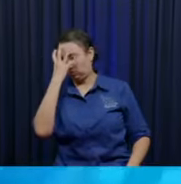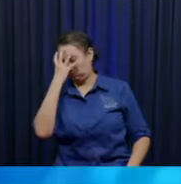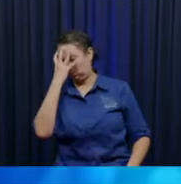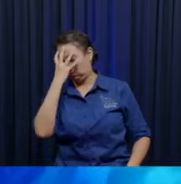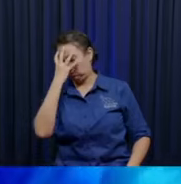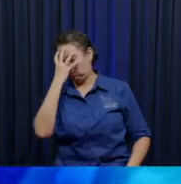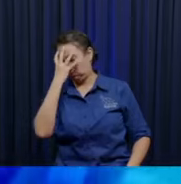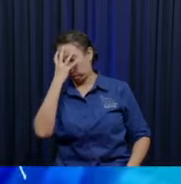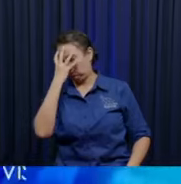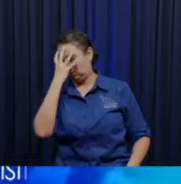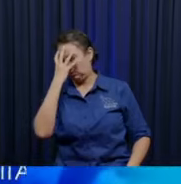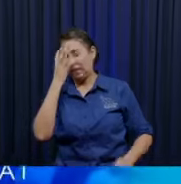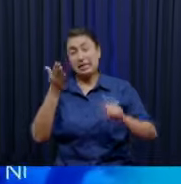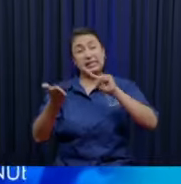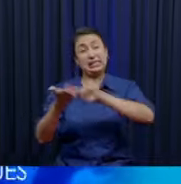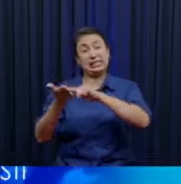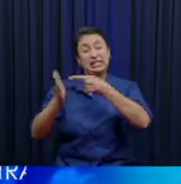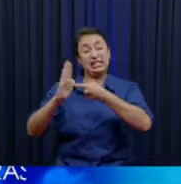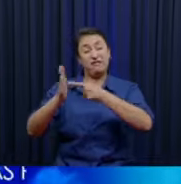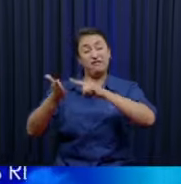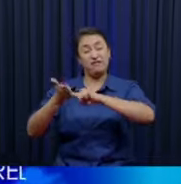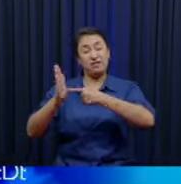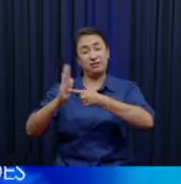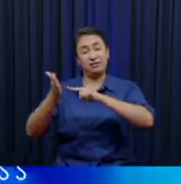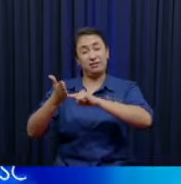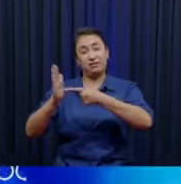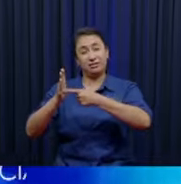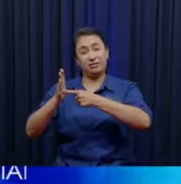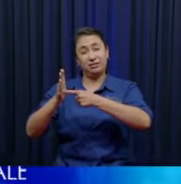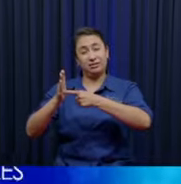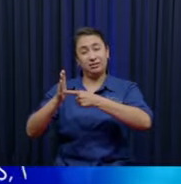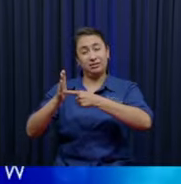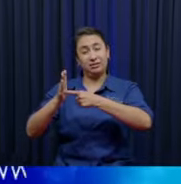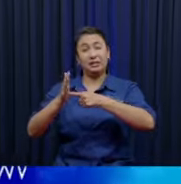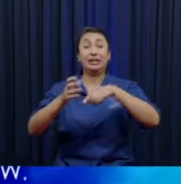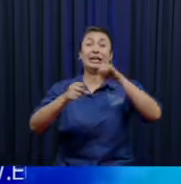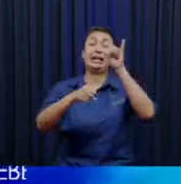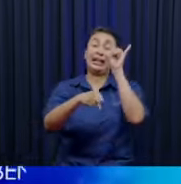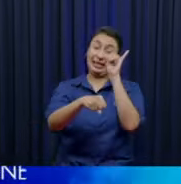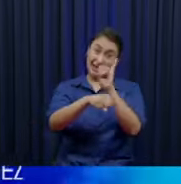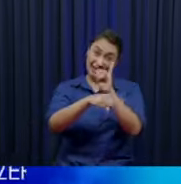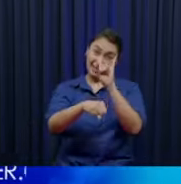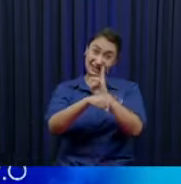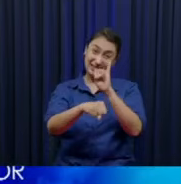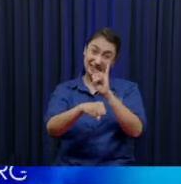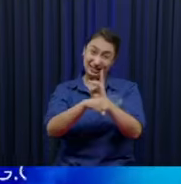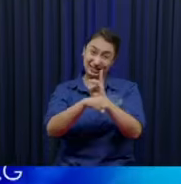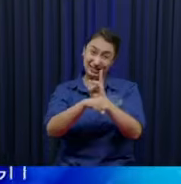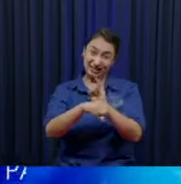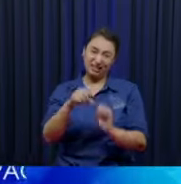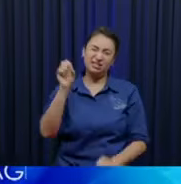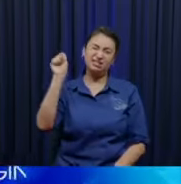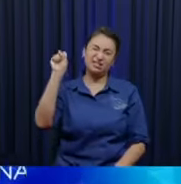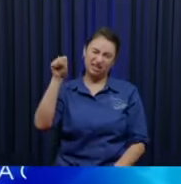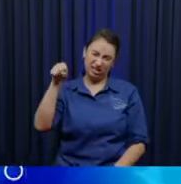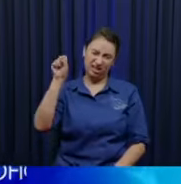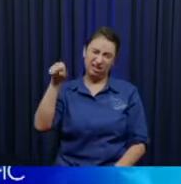en la sombra del postrer Adán y la postrera Eva, ¿quién cayó?